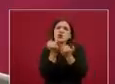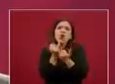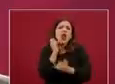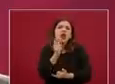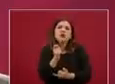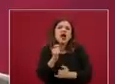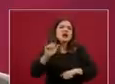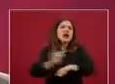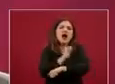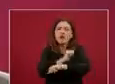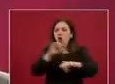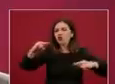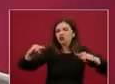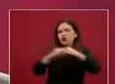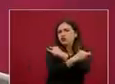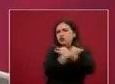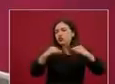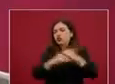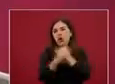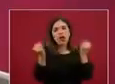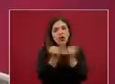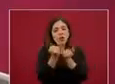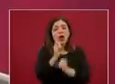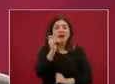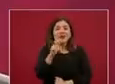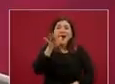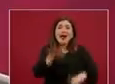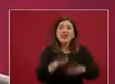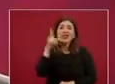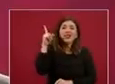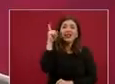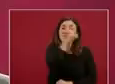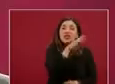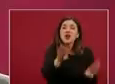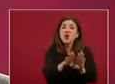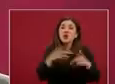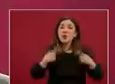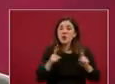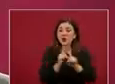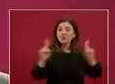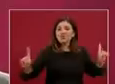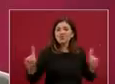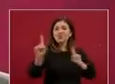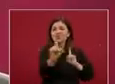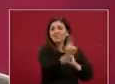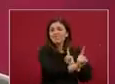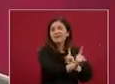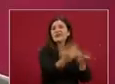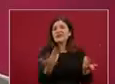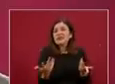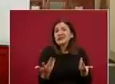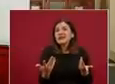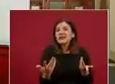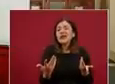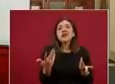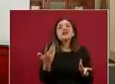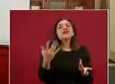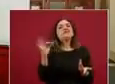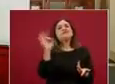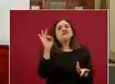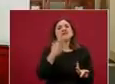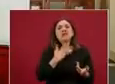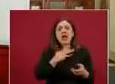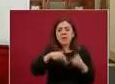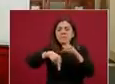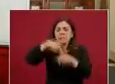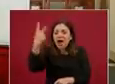el transporte terrestre público, en donde es difícil conservar la sana distancia. Aun cuando se dejaran